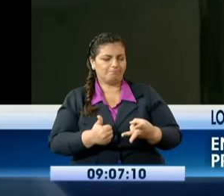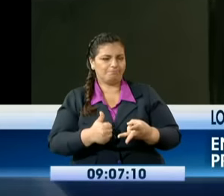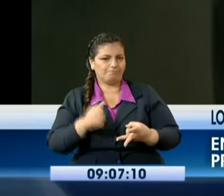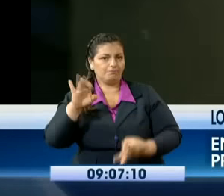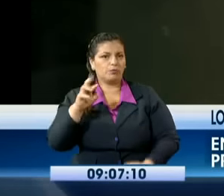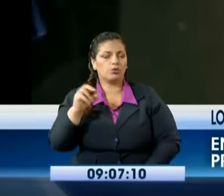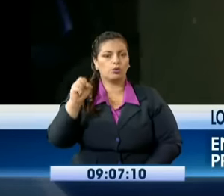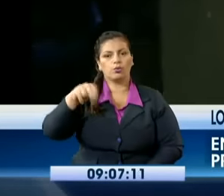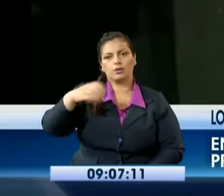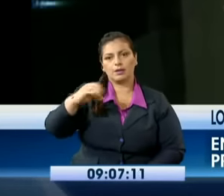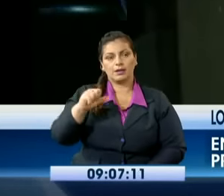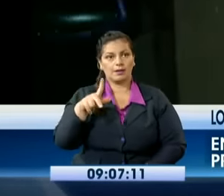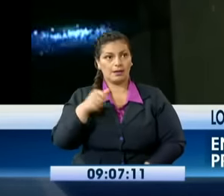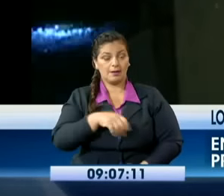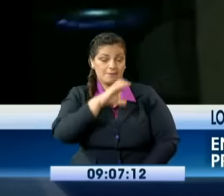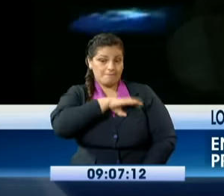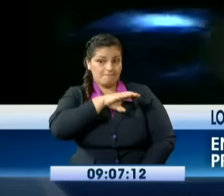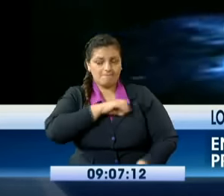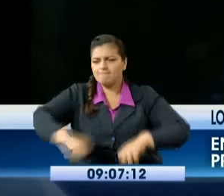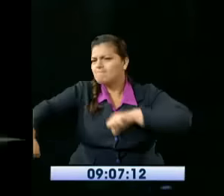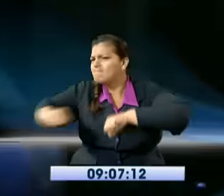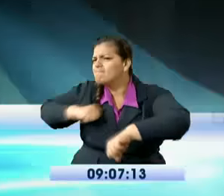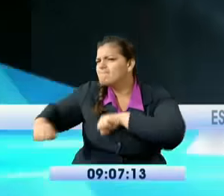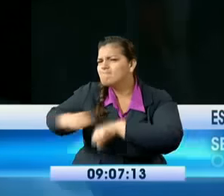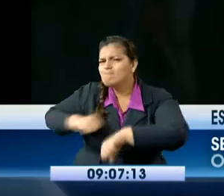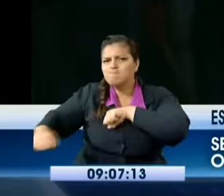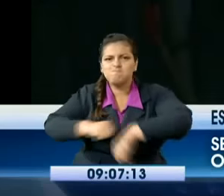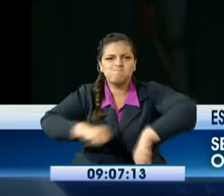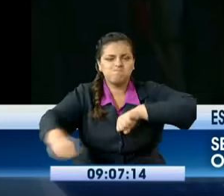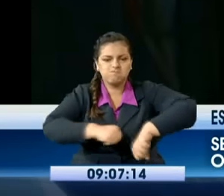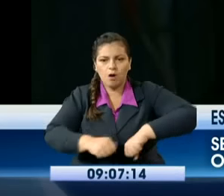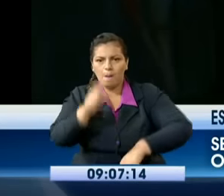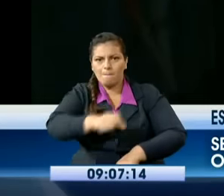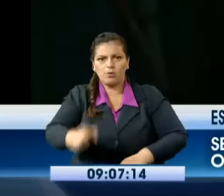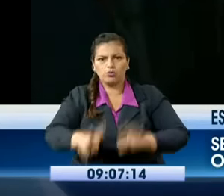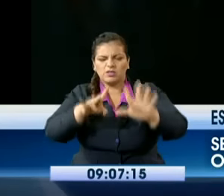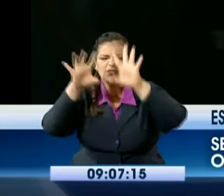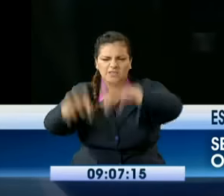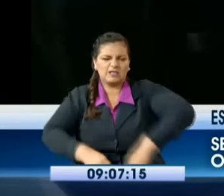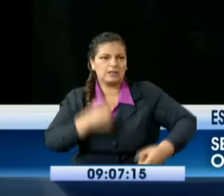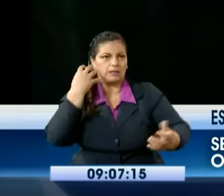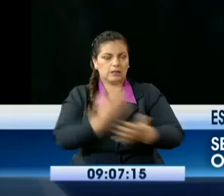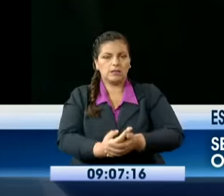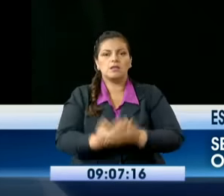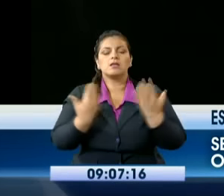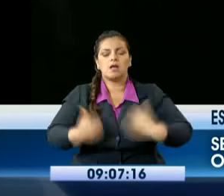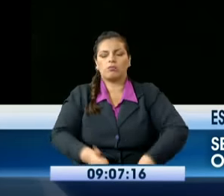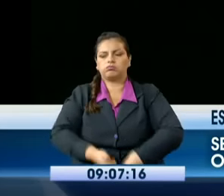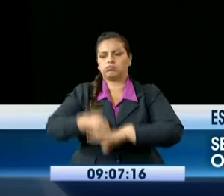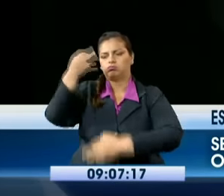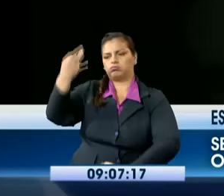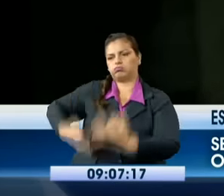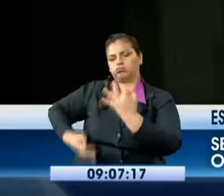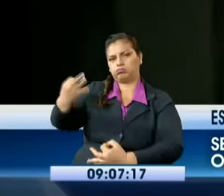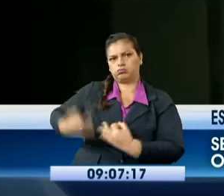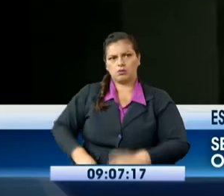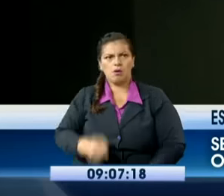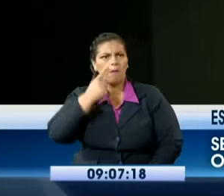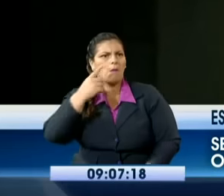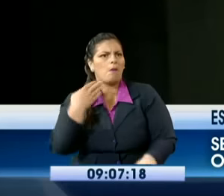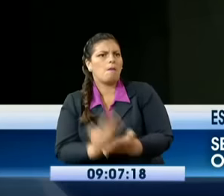autoridades judiciales, donde se les realizará la audiencia de formulación de cargos. Dentro de las evidencias se encontraron 2 armas de fuego, una motocicleta y